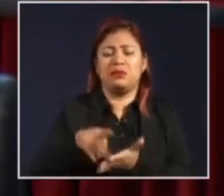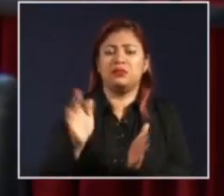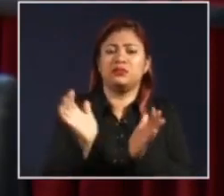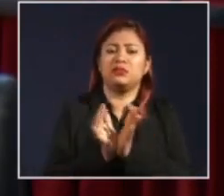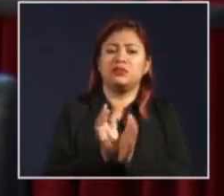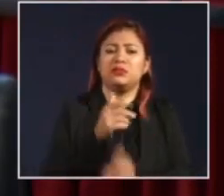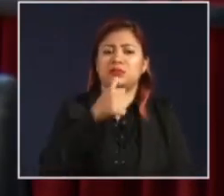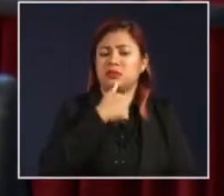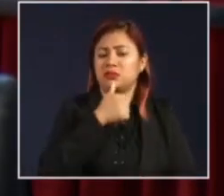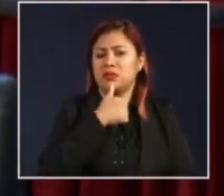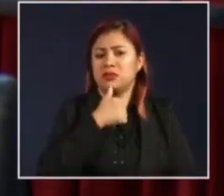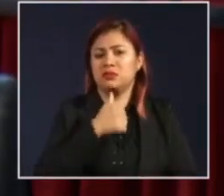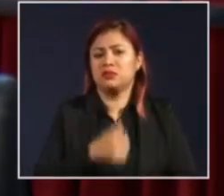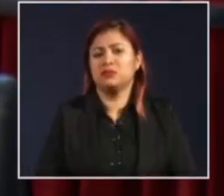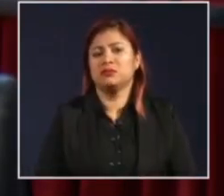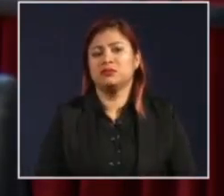privados.